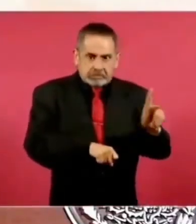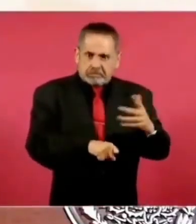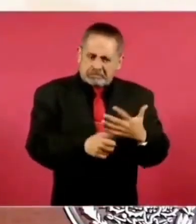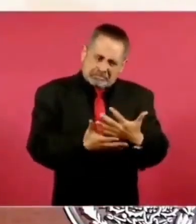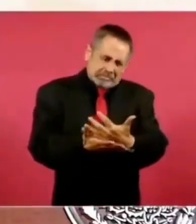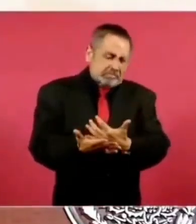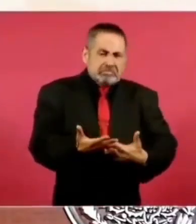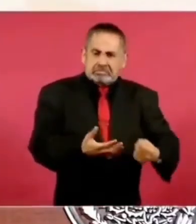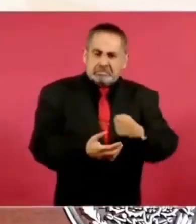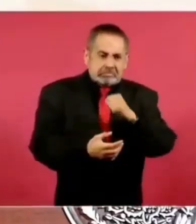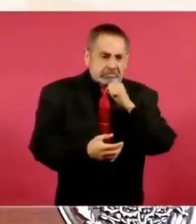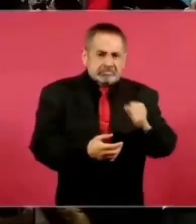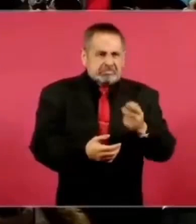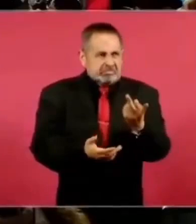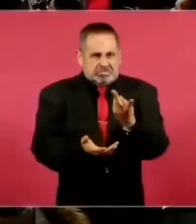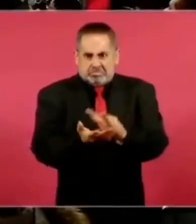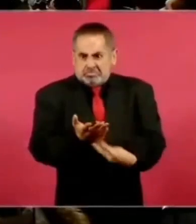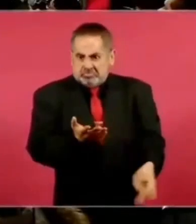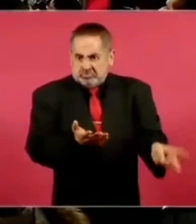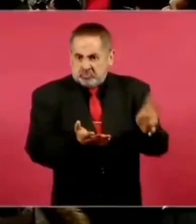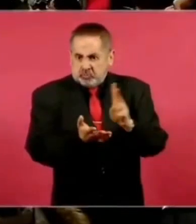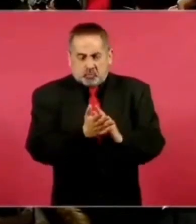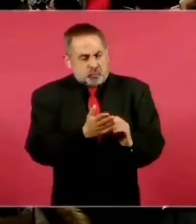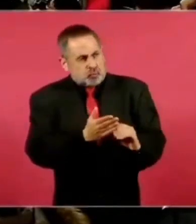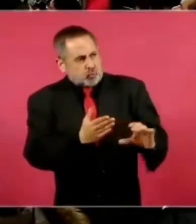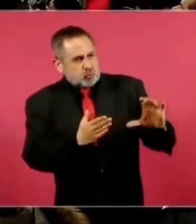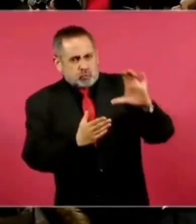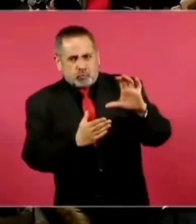debe estar ganando el doble.